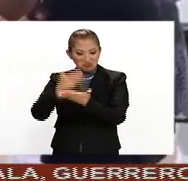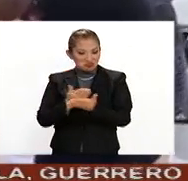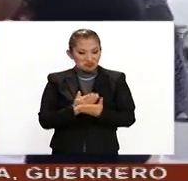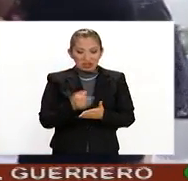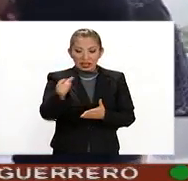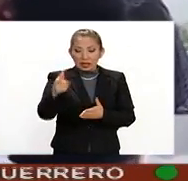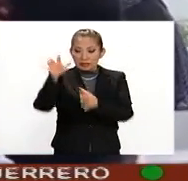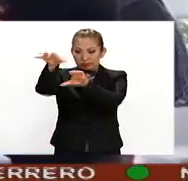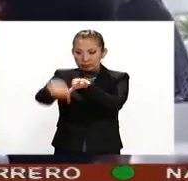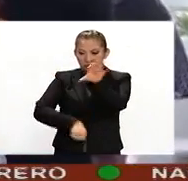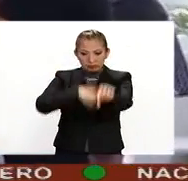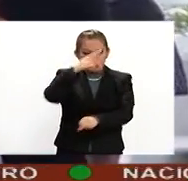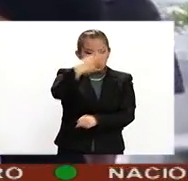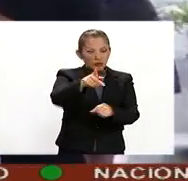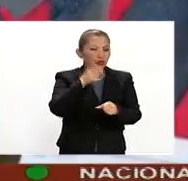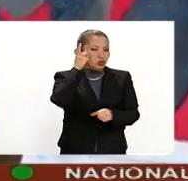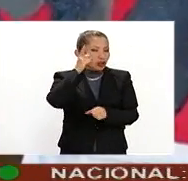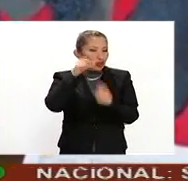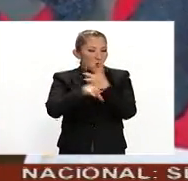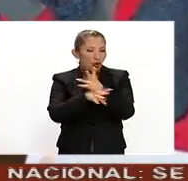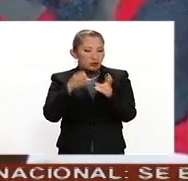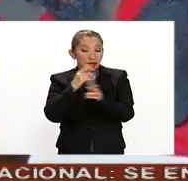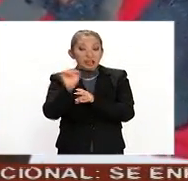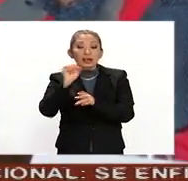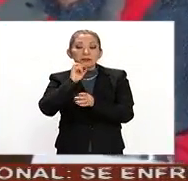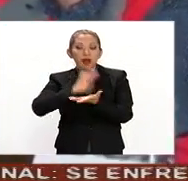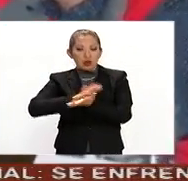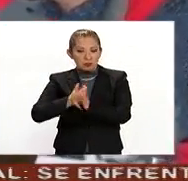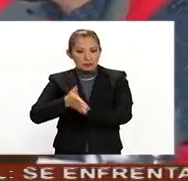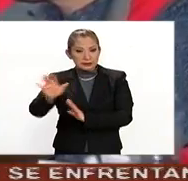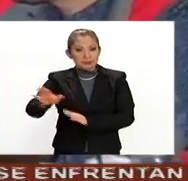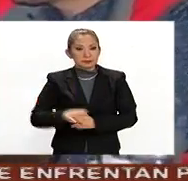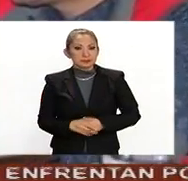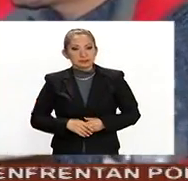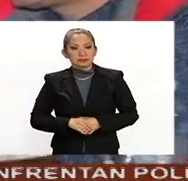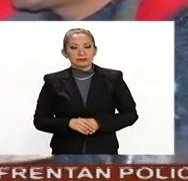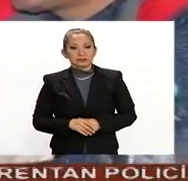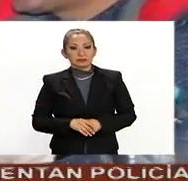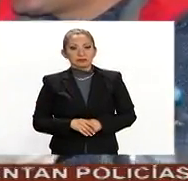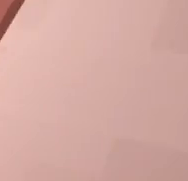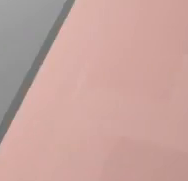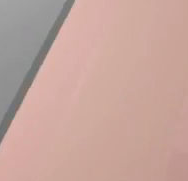aseguren los bienes del exmandatario y de sus posibles cómplices.